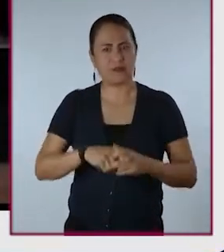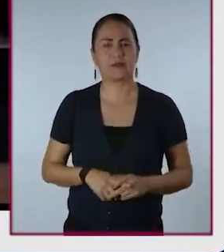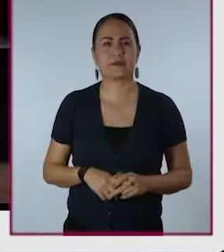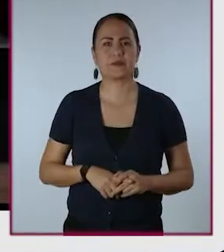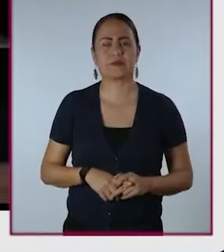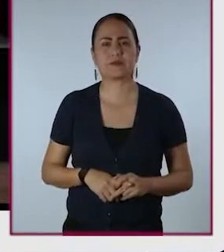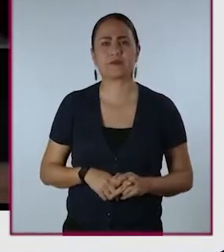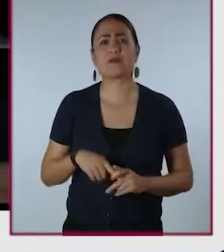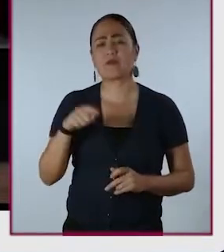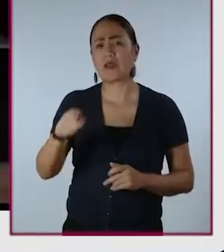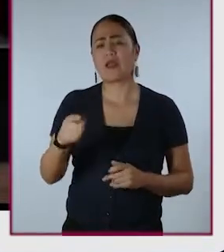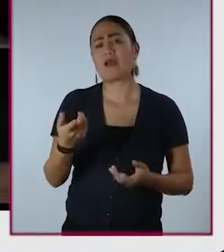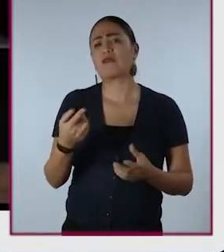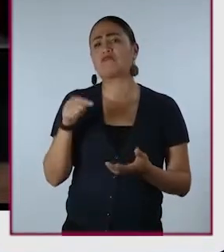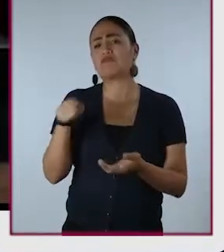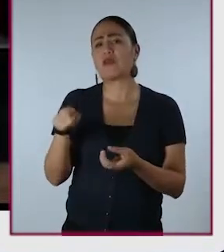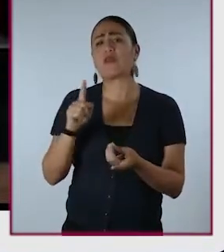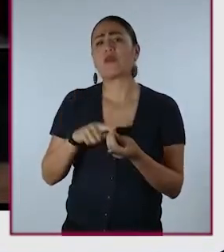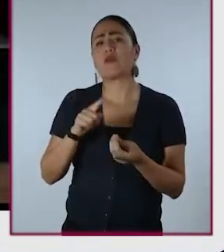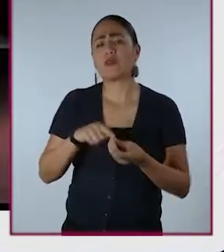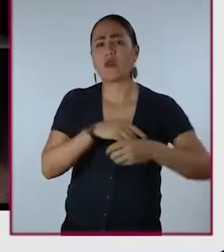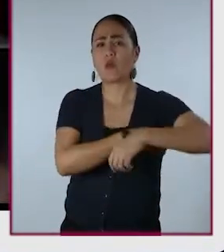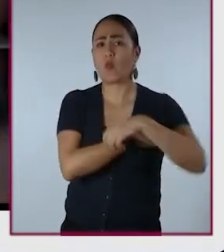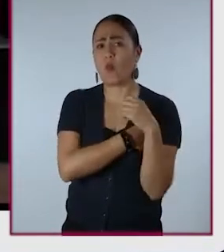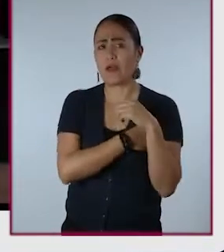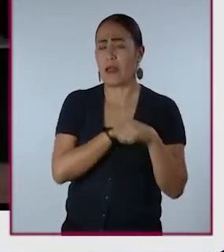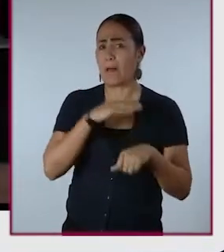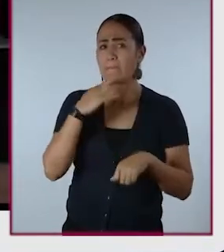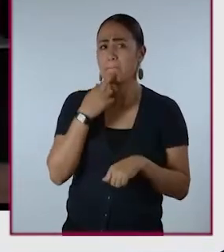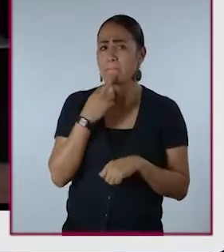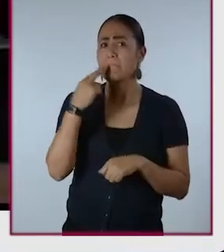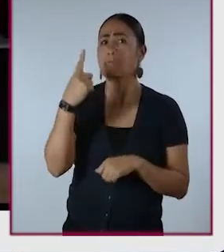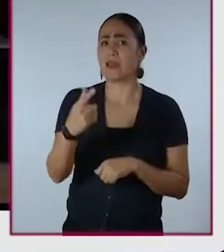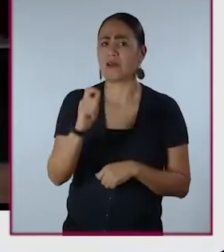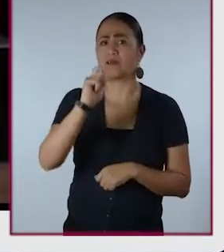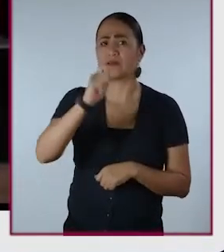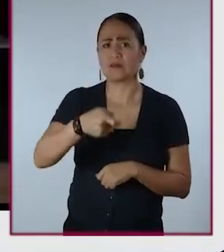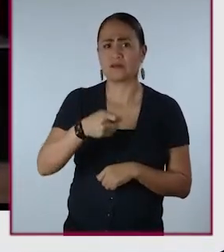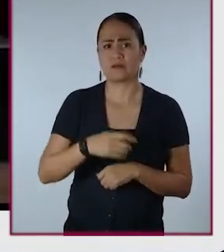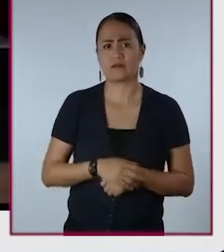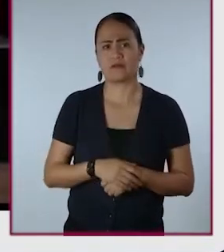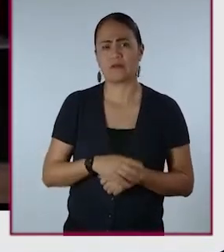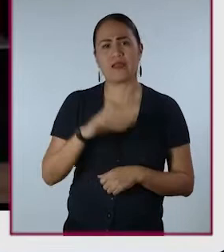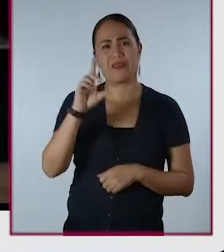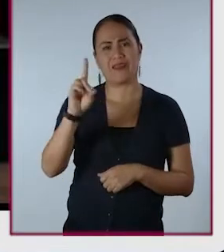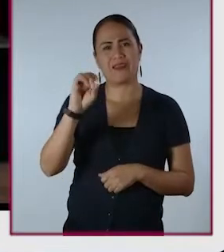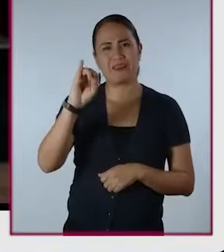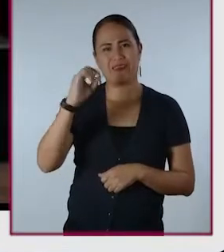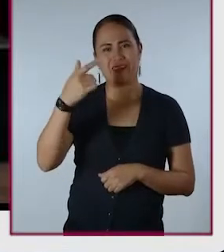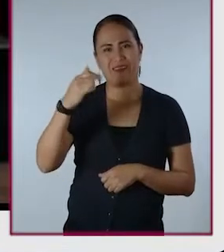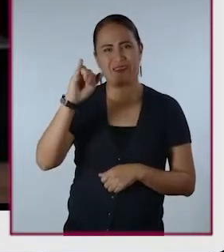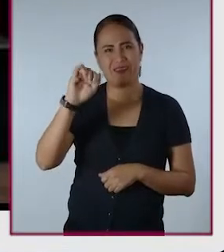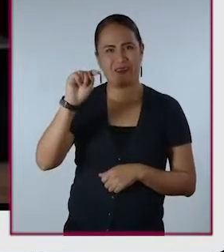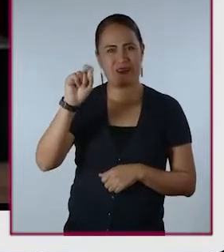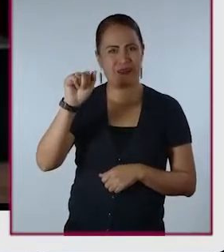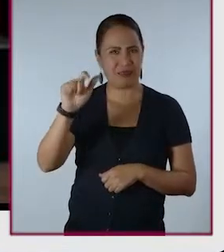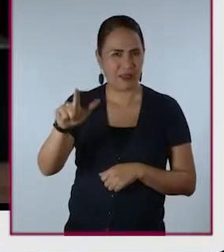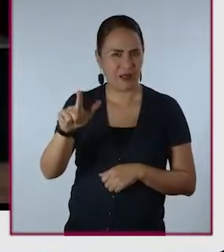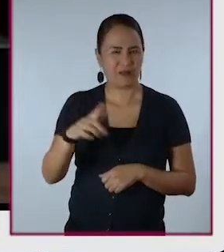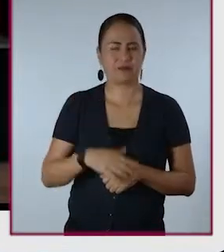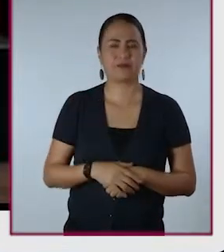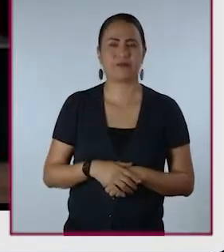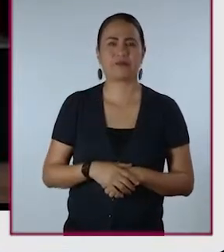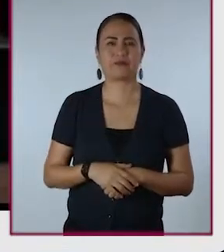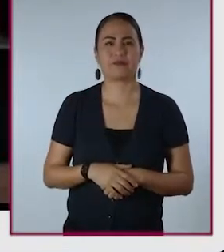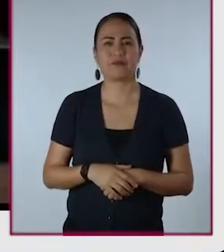más endeble que tenemos en toda la historia de la civilización es el digital. Cuando nosotros hablamos de